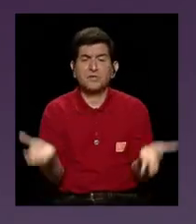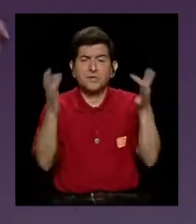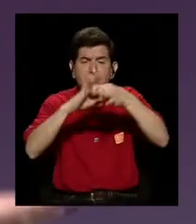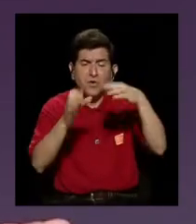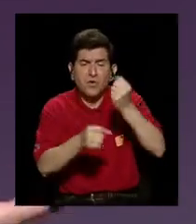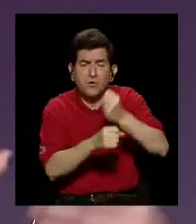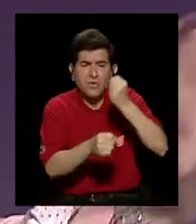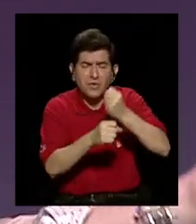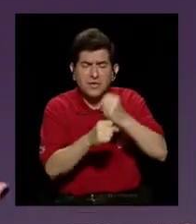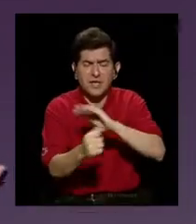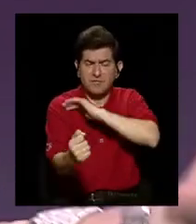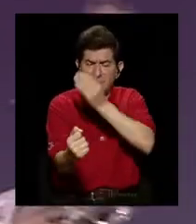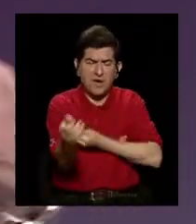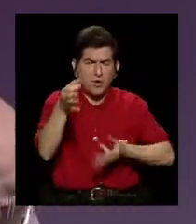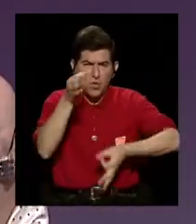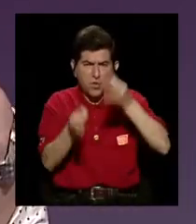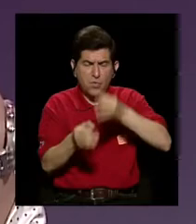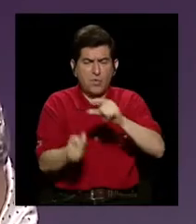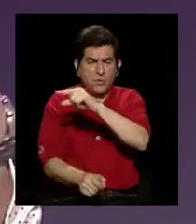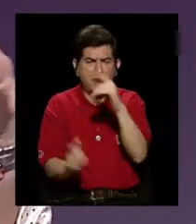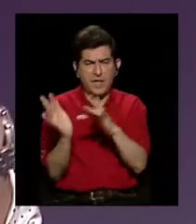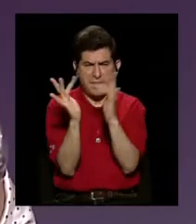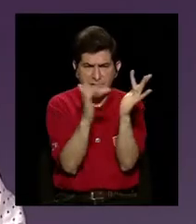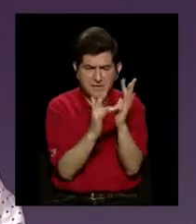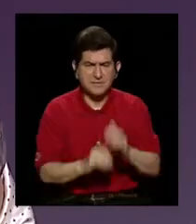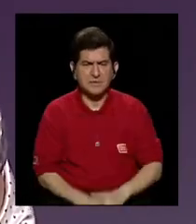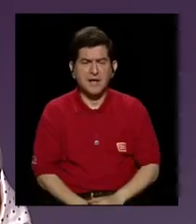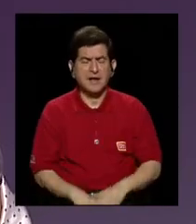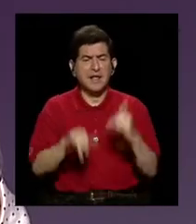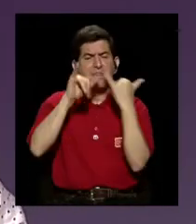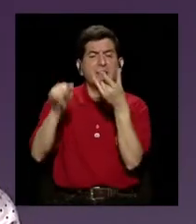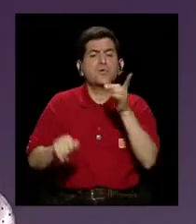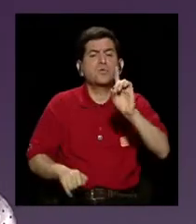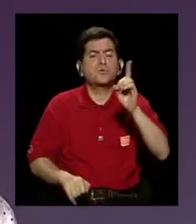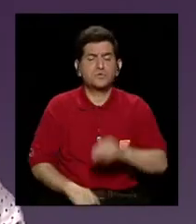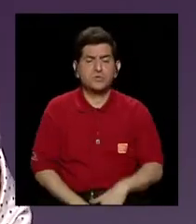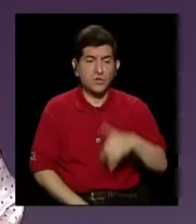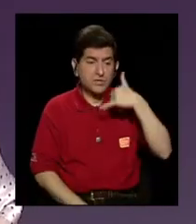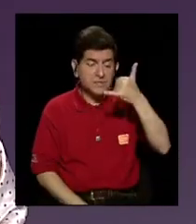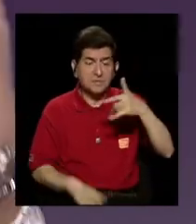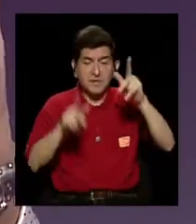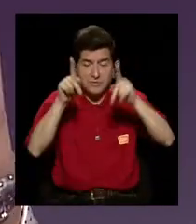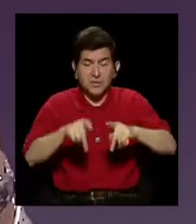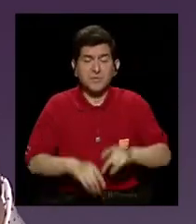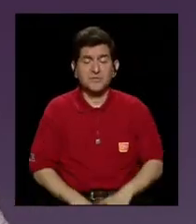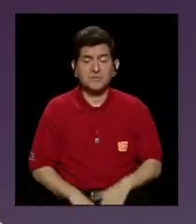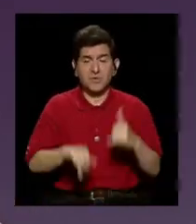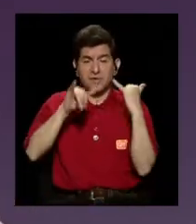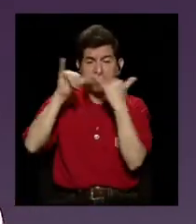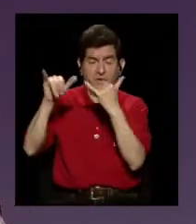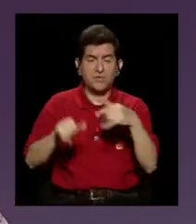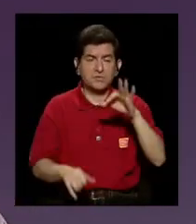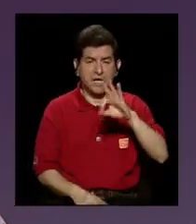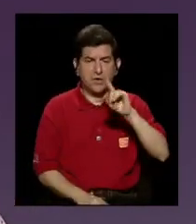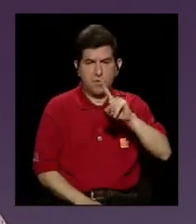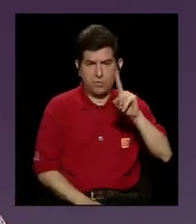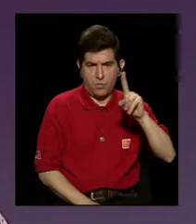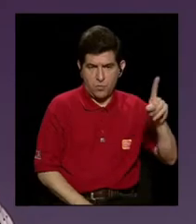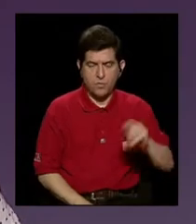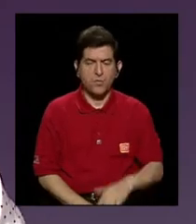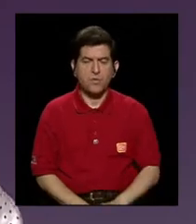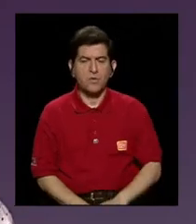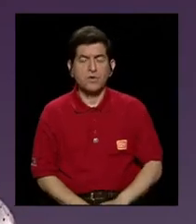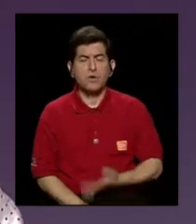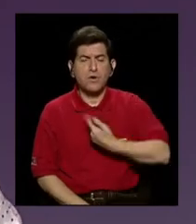Explicando todo lo que tenía que ver con el trabajo que iba a hacer el Poder Judicial en la Semana Santa, donde se podía denunciar, llamando a la gente a denunciar al